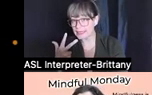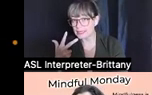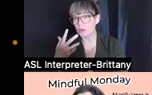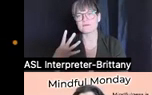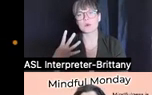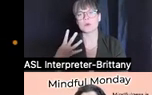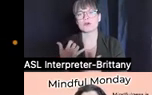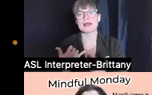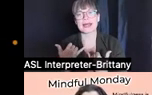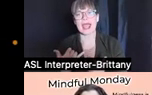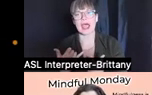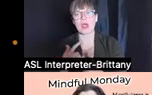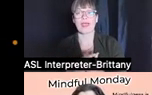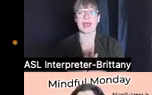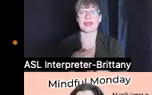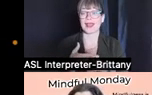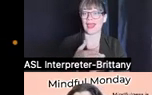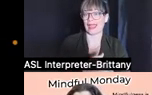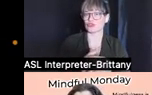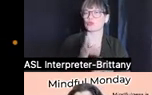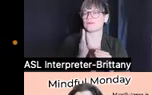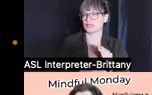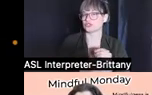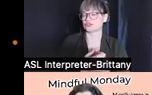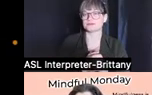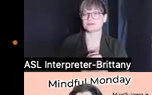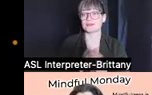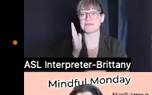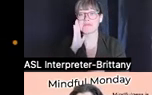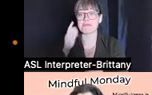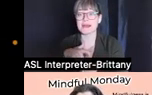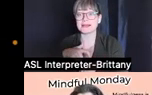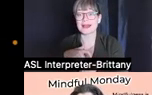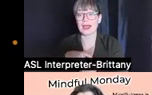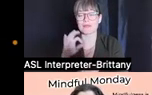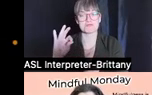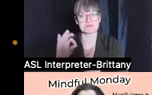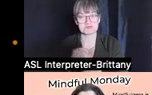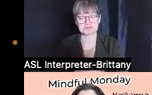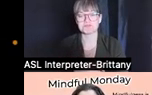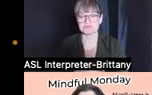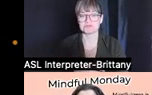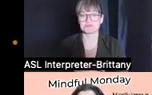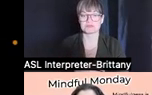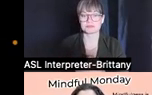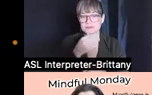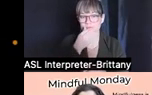¿Quieres hacer 3 o 4 primero? A que sea la hora para acostarse.